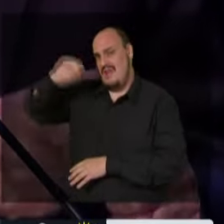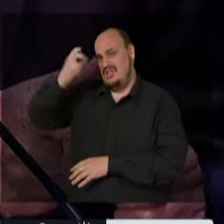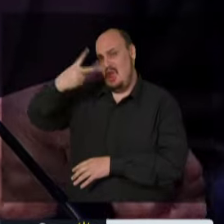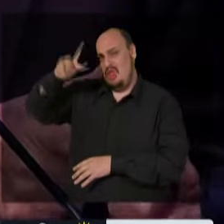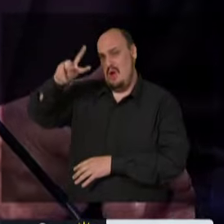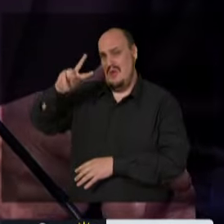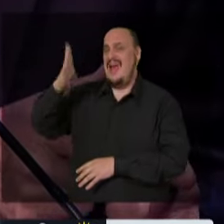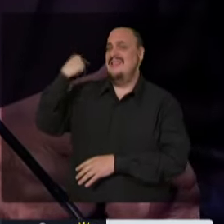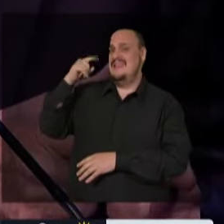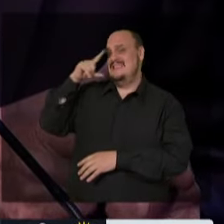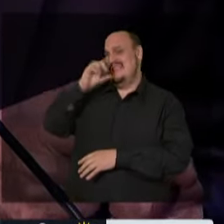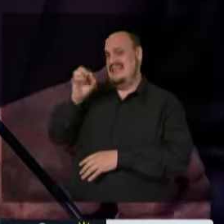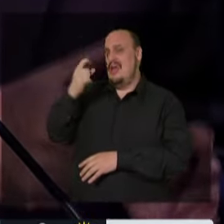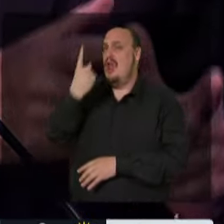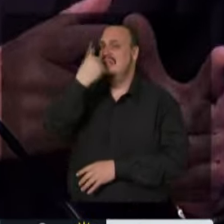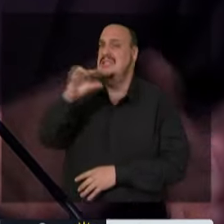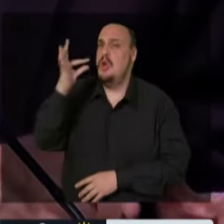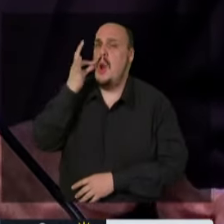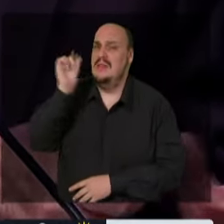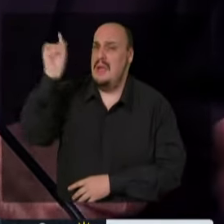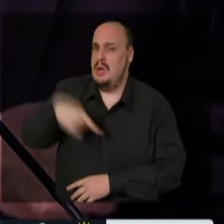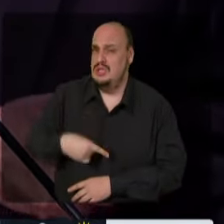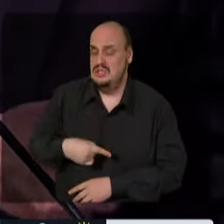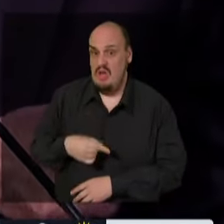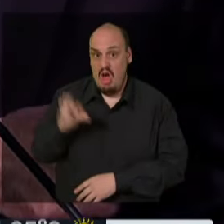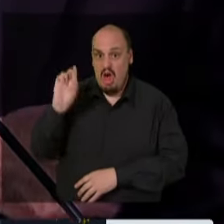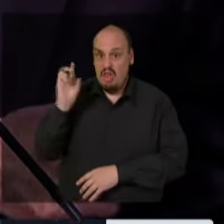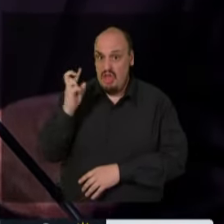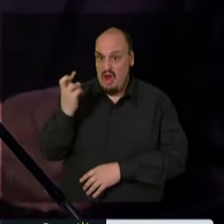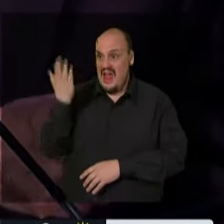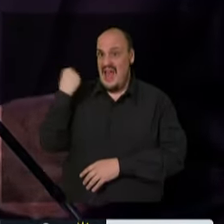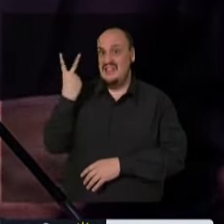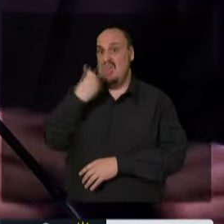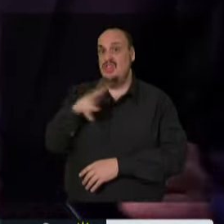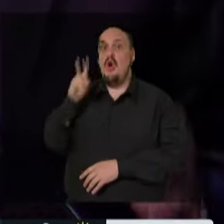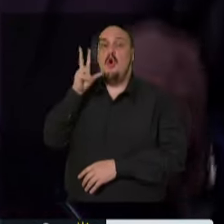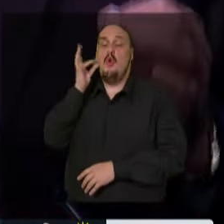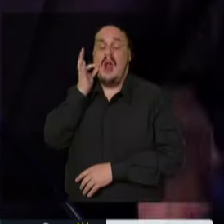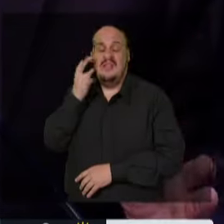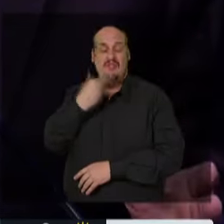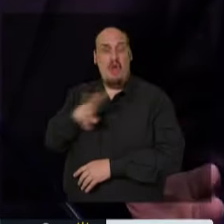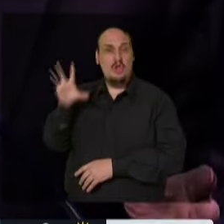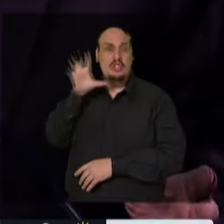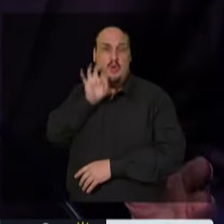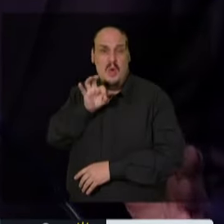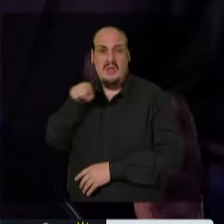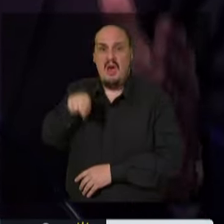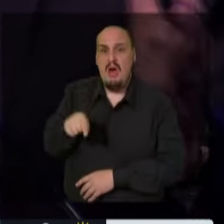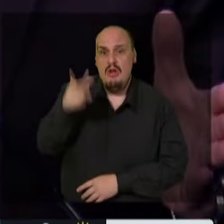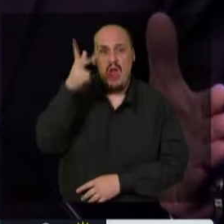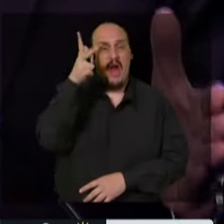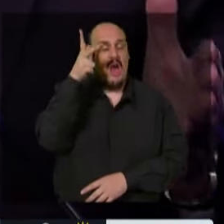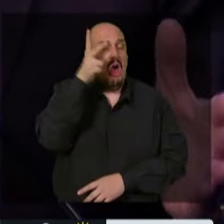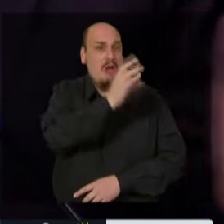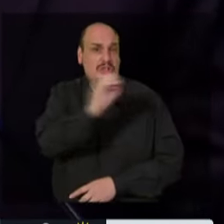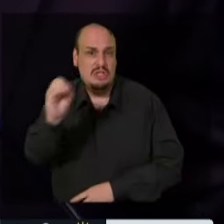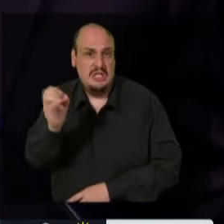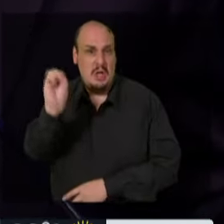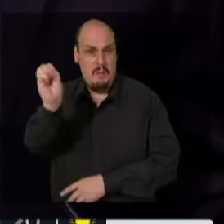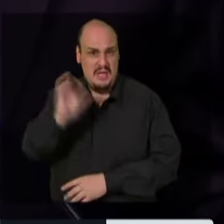al 140% anual, y el dólar, que estaba en 2.40, 2.50, está en 800 pesos. Y no